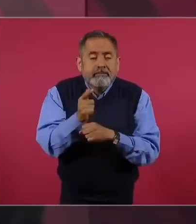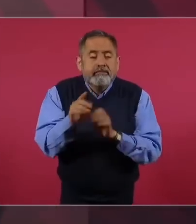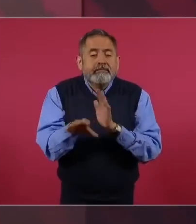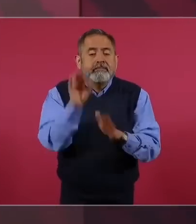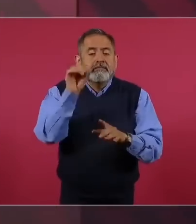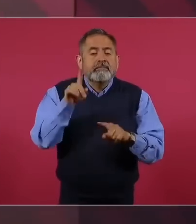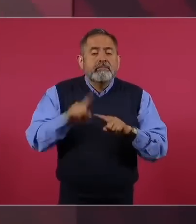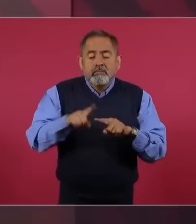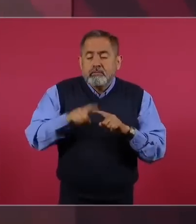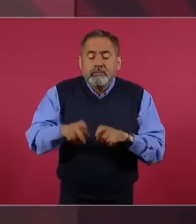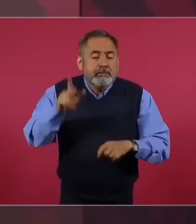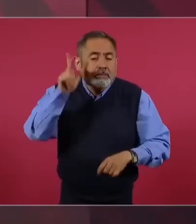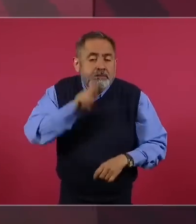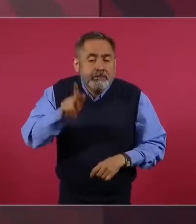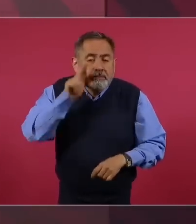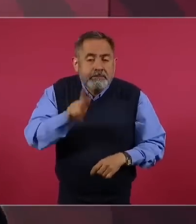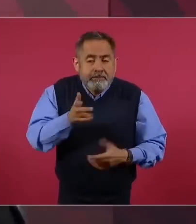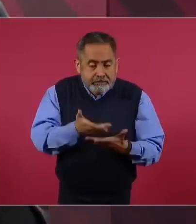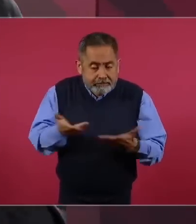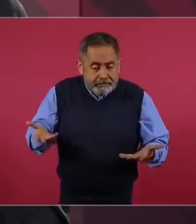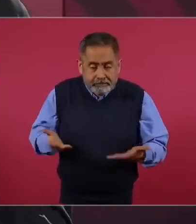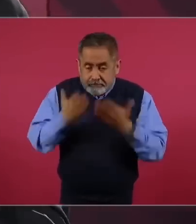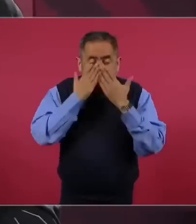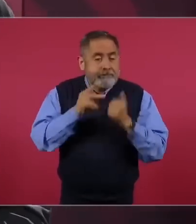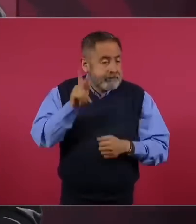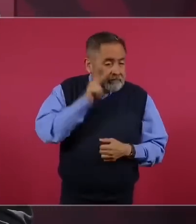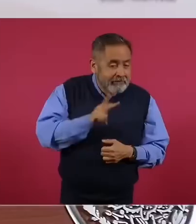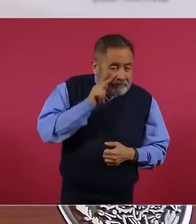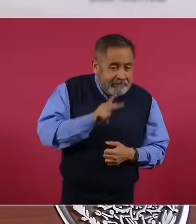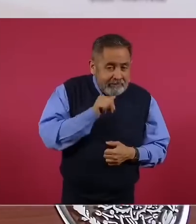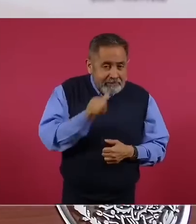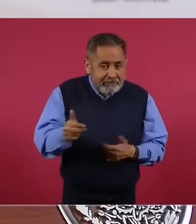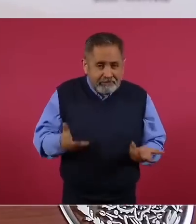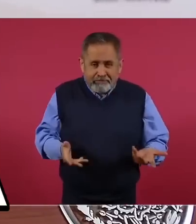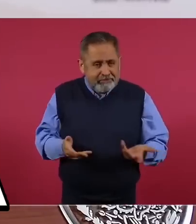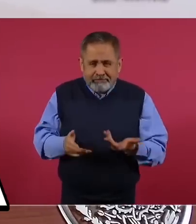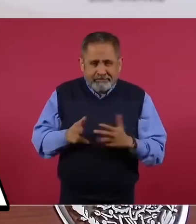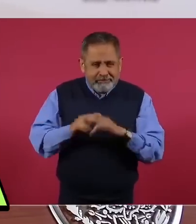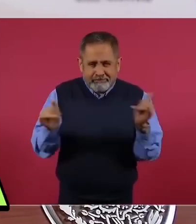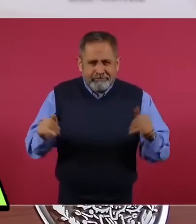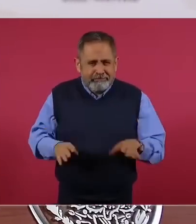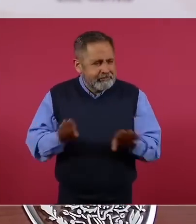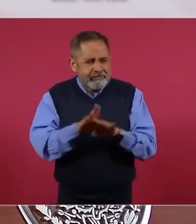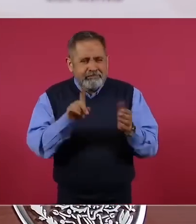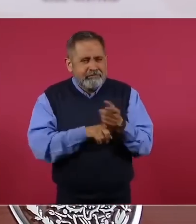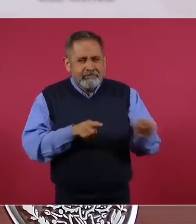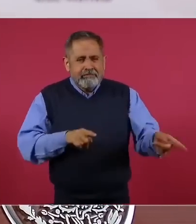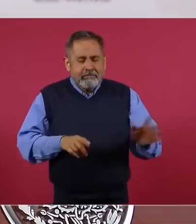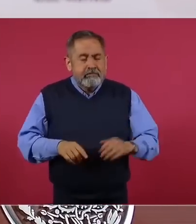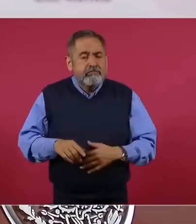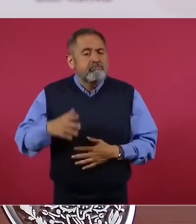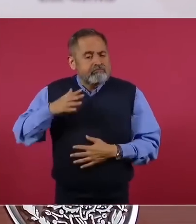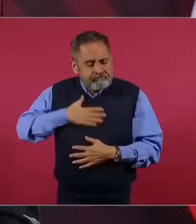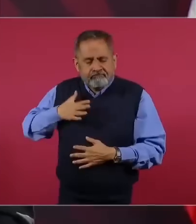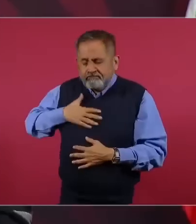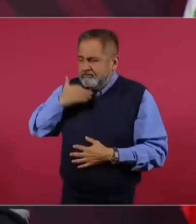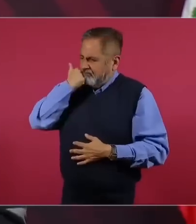es tener las pruebas. Si no se tienen las pruebas, pero fíjense hasta dónde llega nuestra voluntad